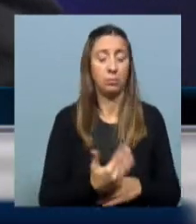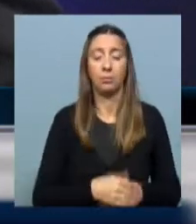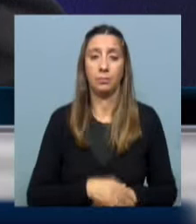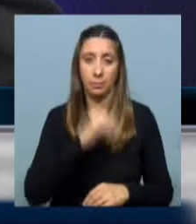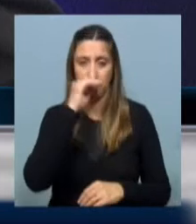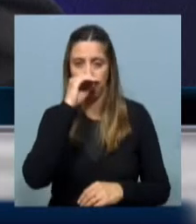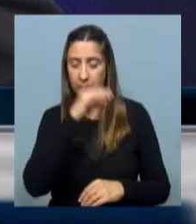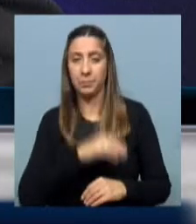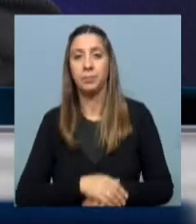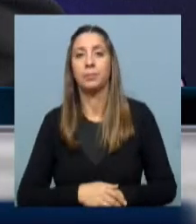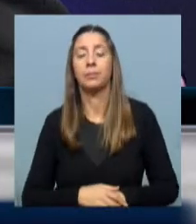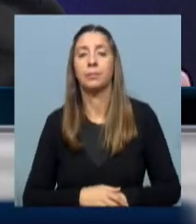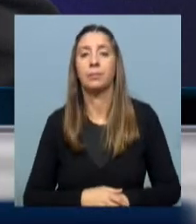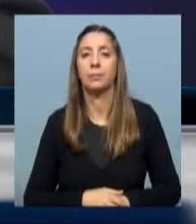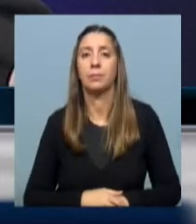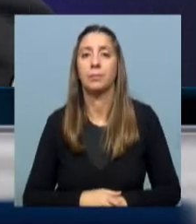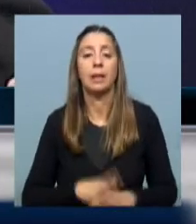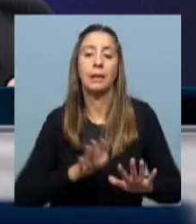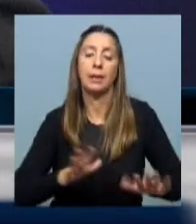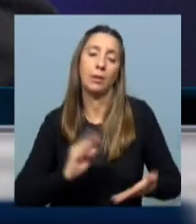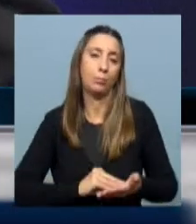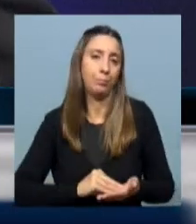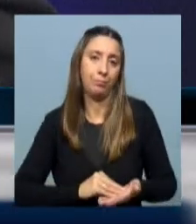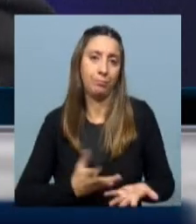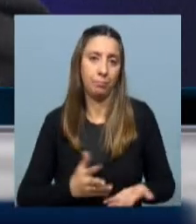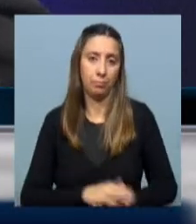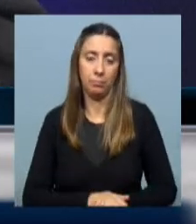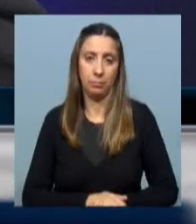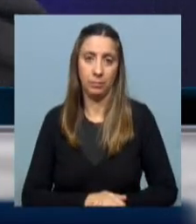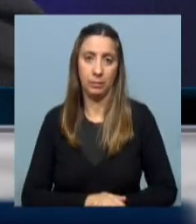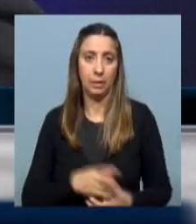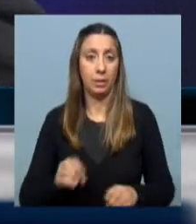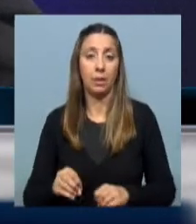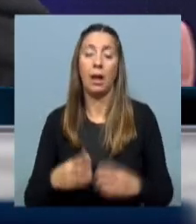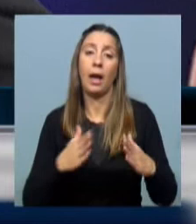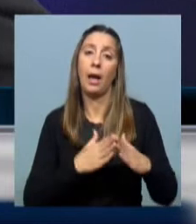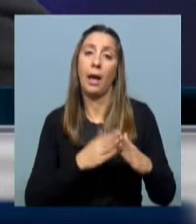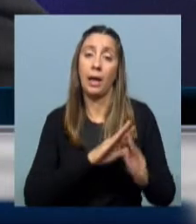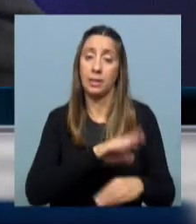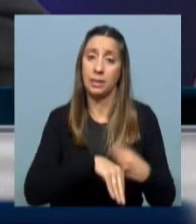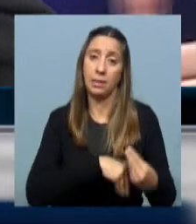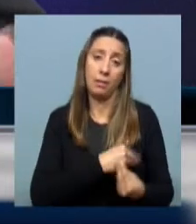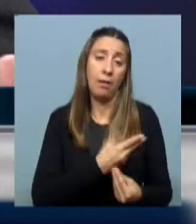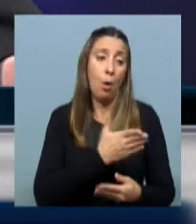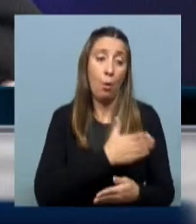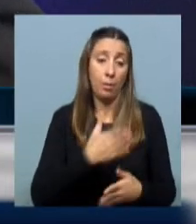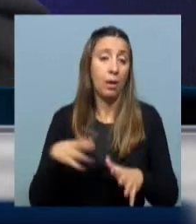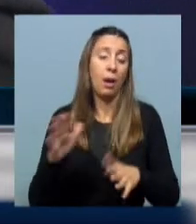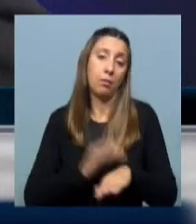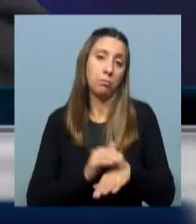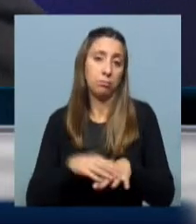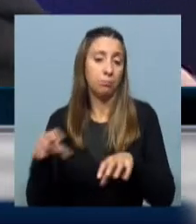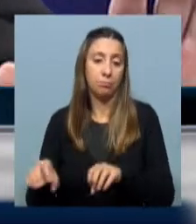Principalmente la evacuación fue de los niños, los que fueron trasladados a casas de vecinos o amigos.